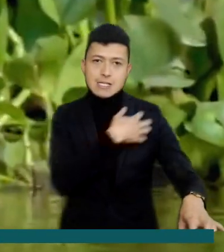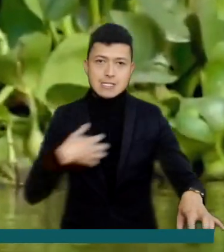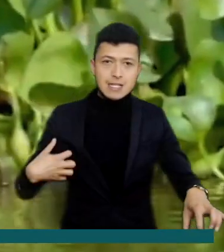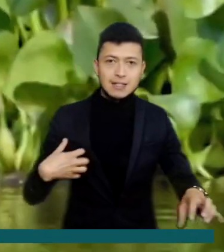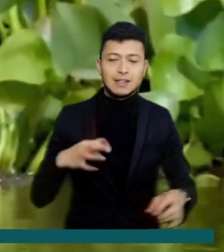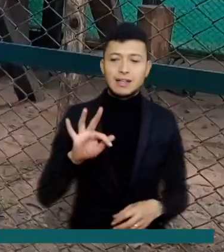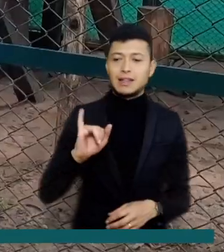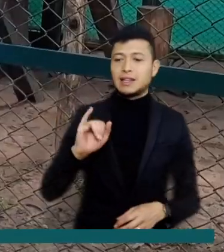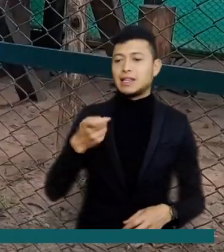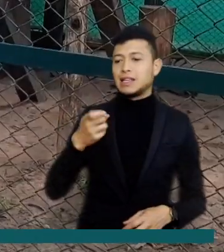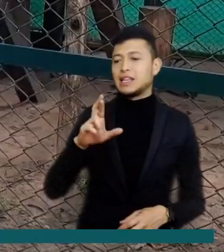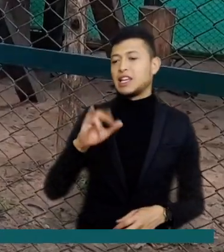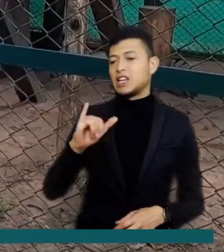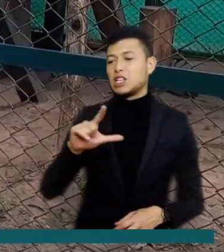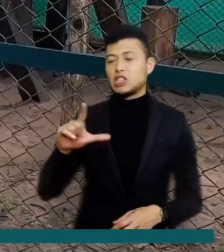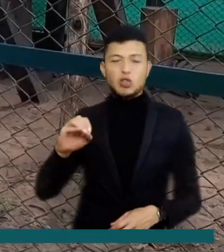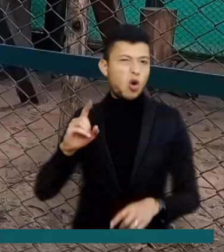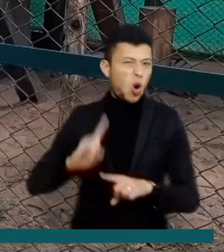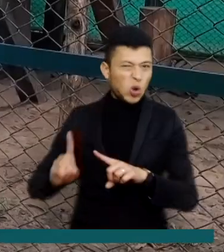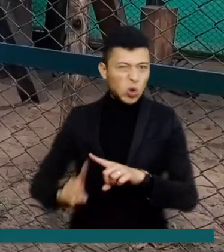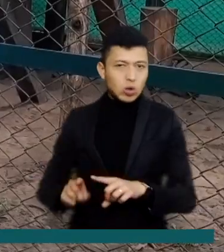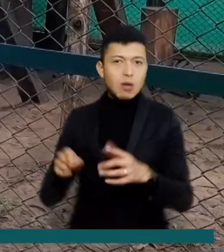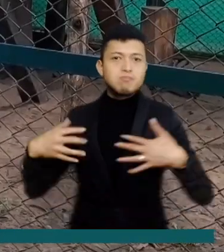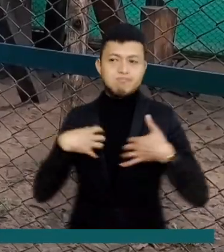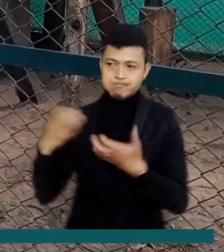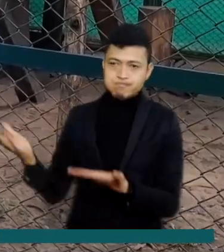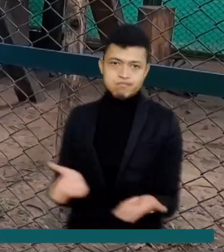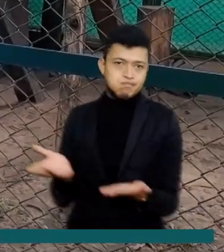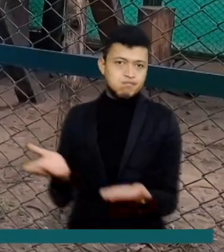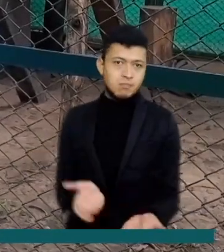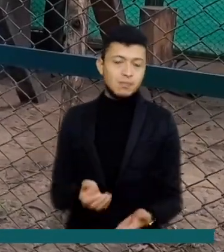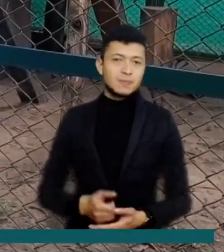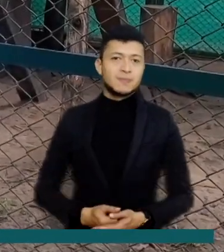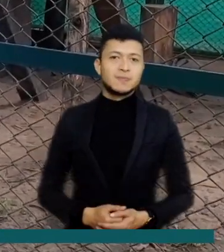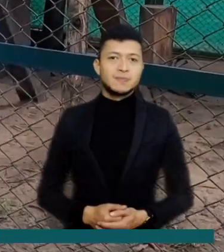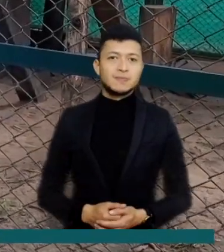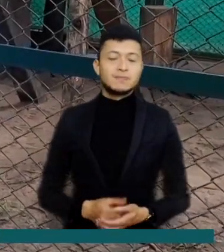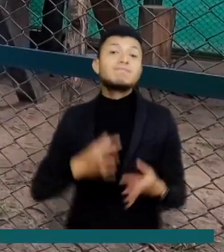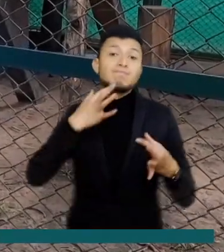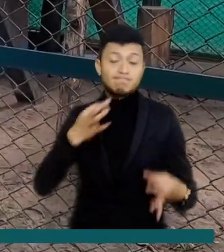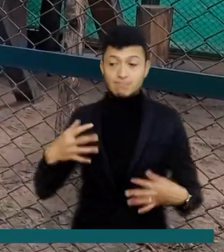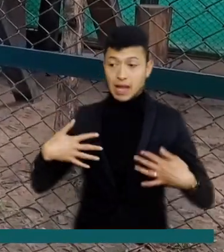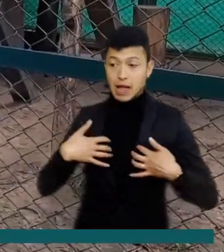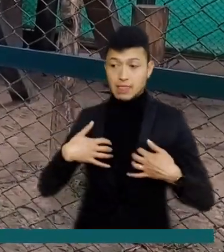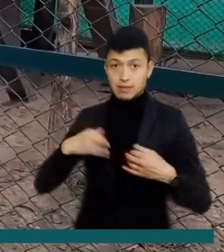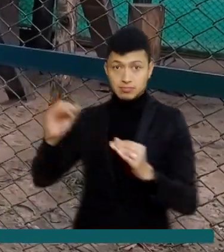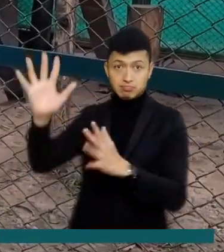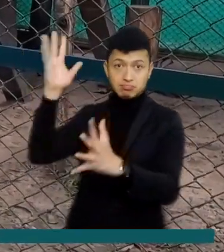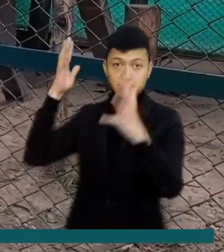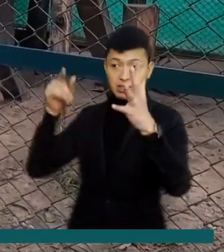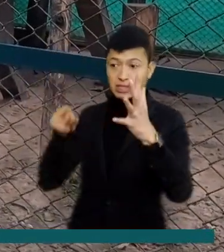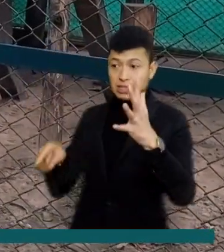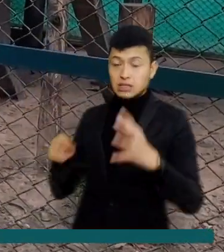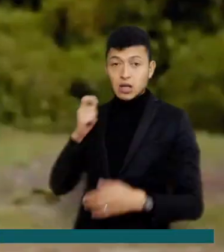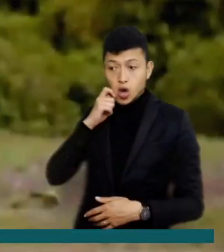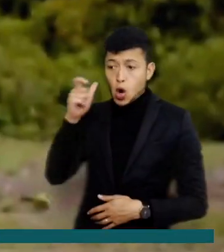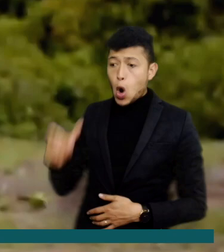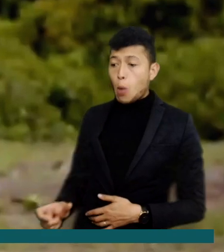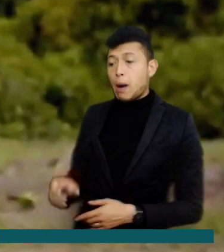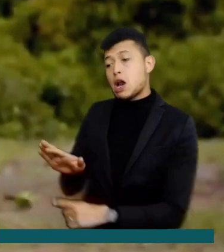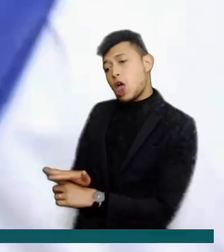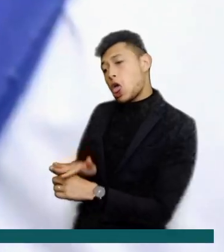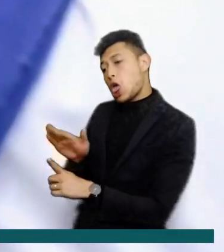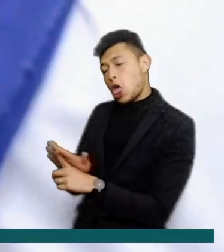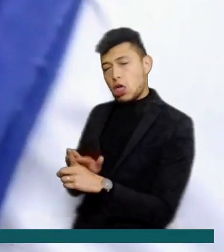y cunaguaros. Es un irrespeto. Claramente está dicho tratar a un animal de la fauna silvestre como si fuera un ser